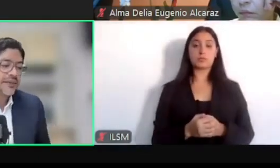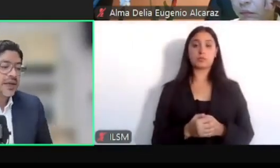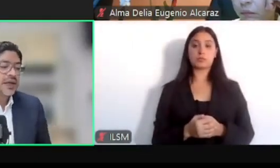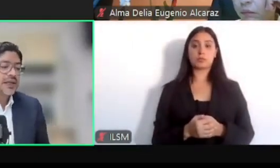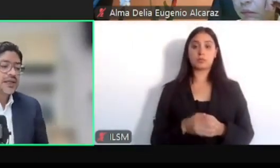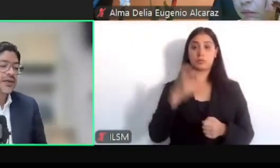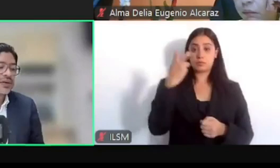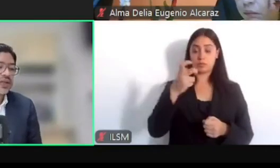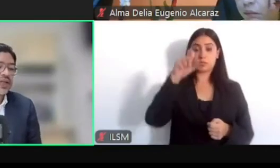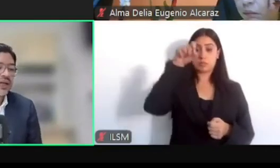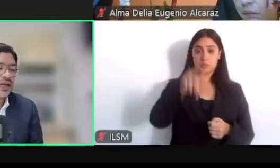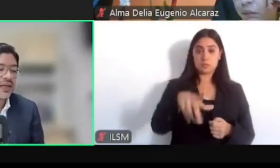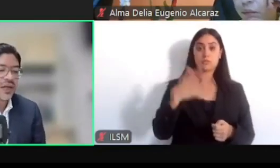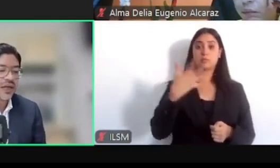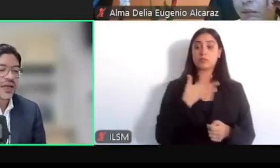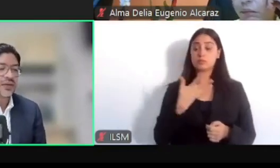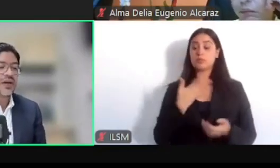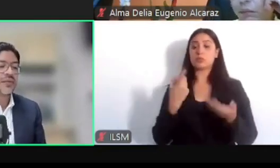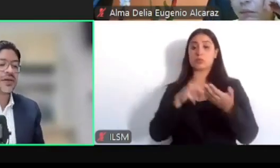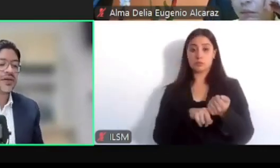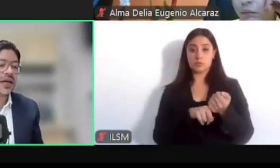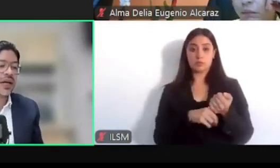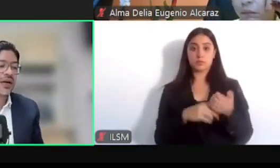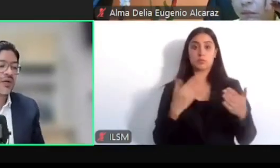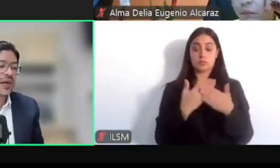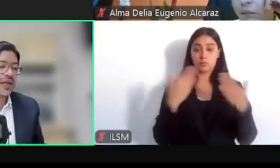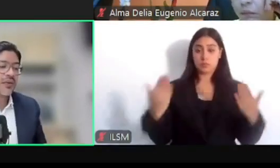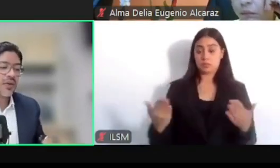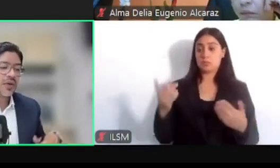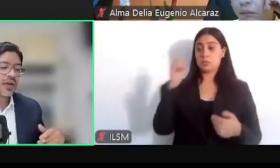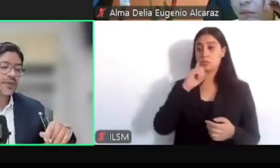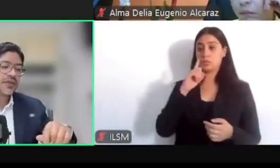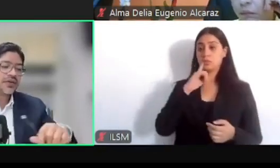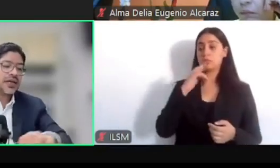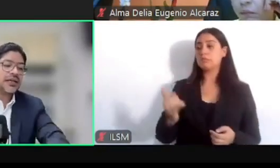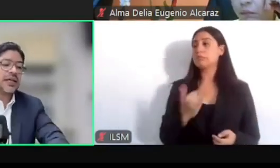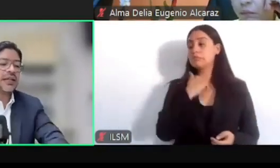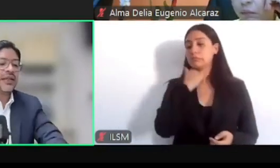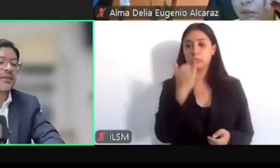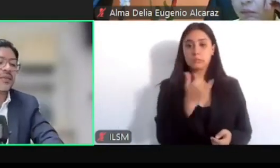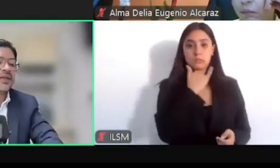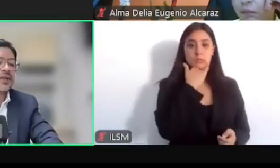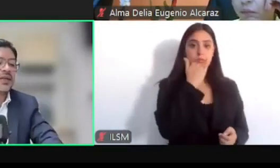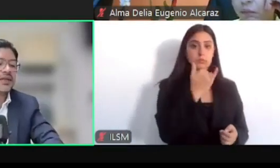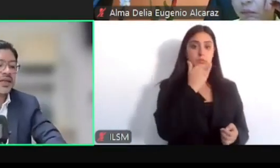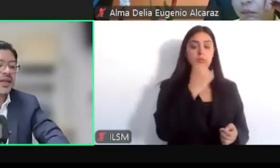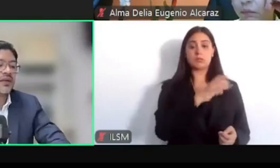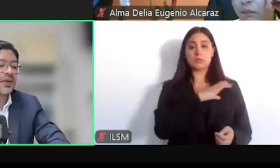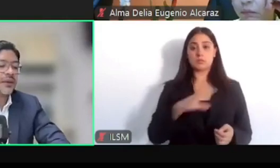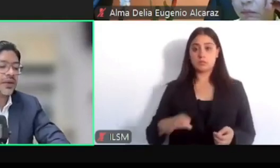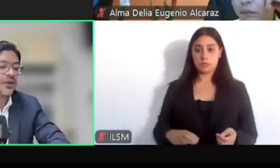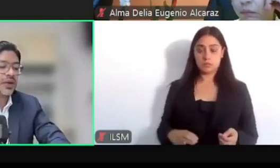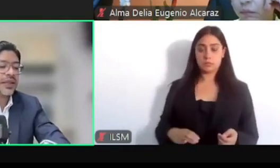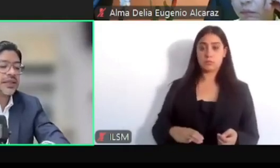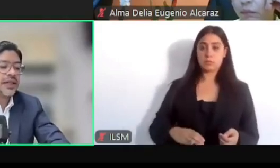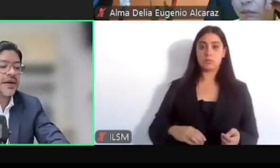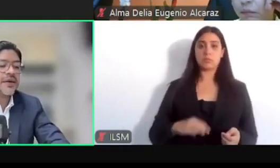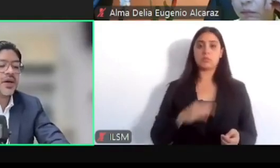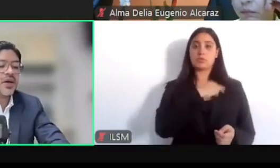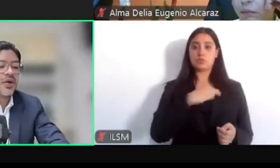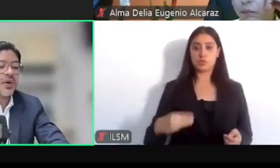así se considera que el hecho de que la actora mencionara el nombre equívoco de la persona candidata a la presidencia del ayuntamiento de